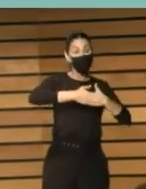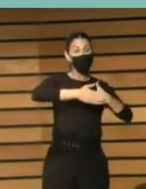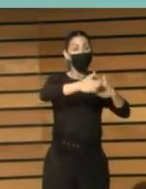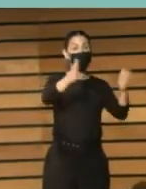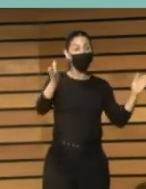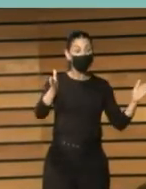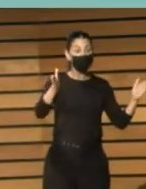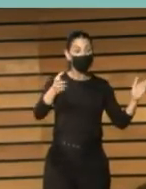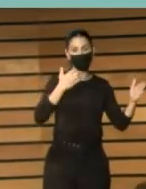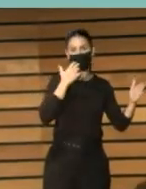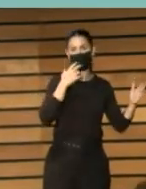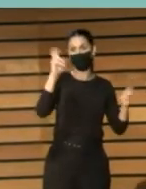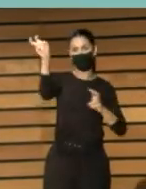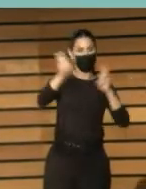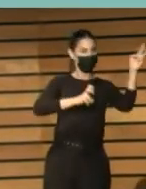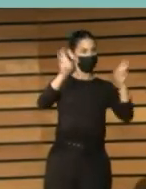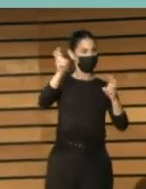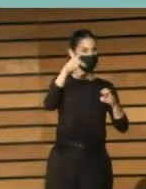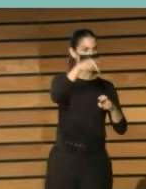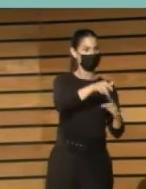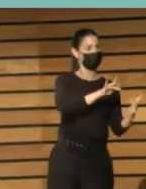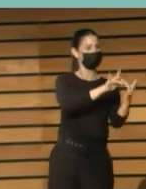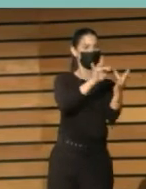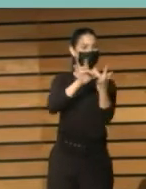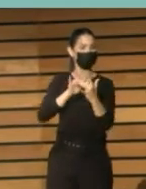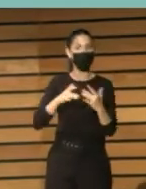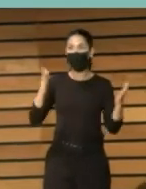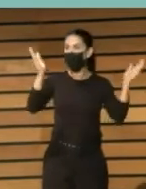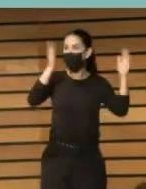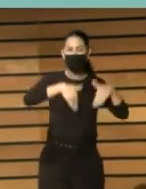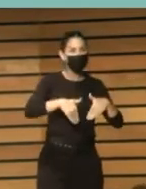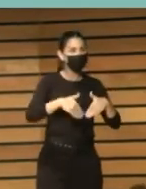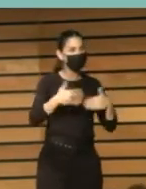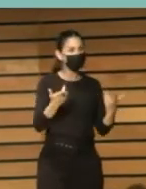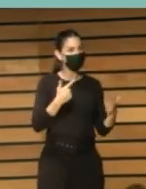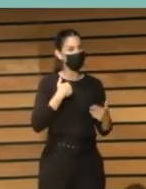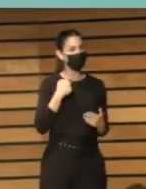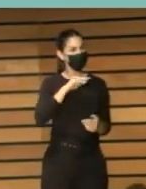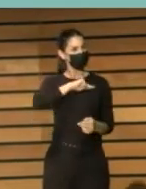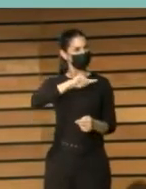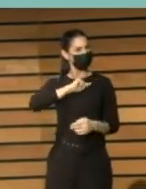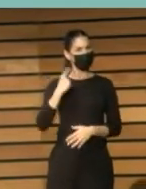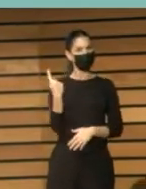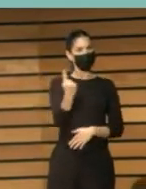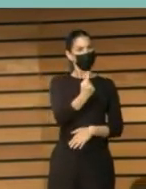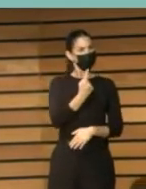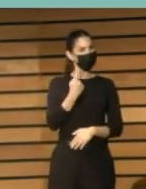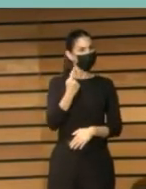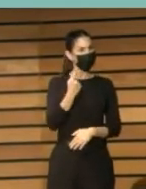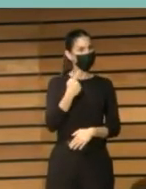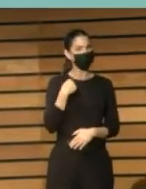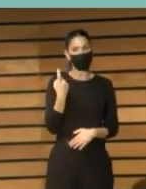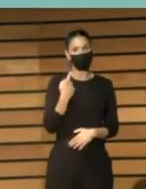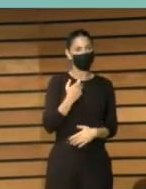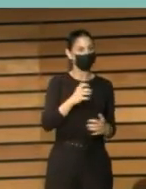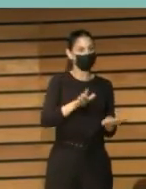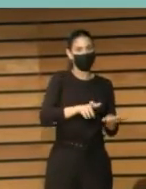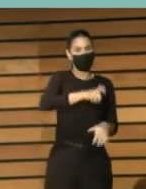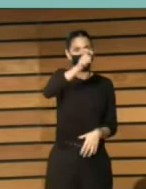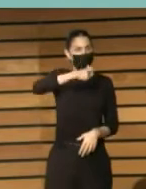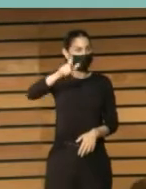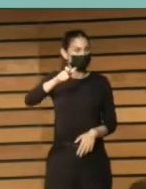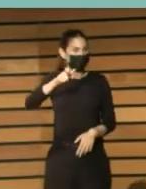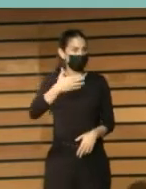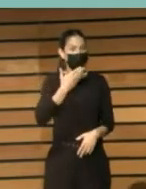de contacto con otra gente. Entonces, la soledad de estos transeúntes es muy grande y tenemos que